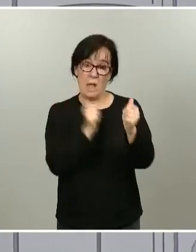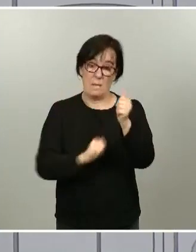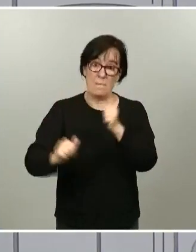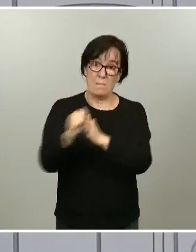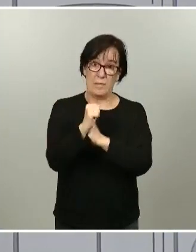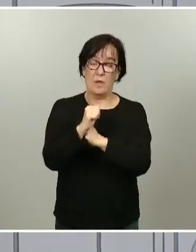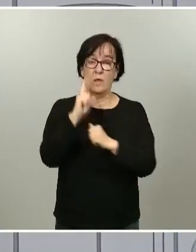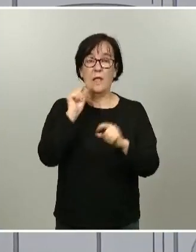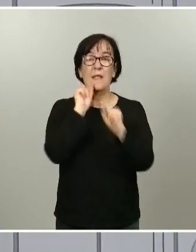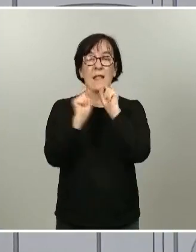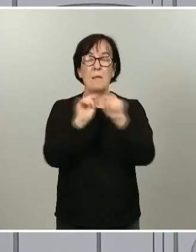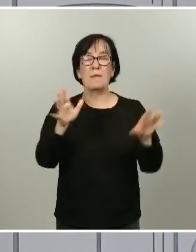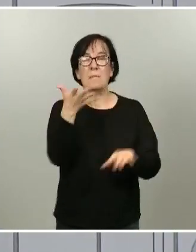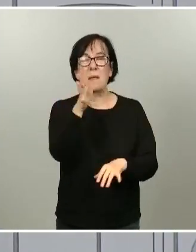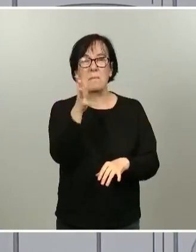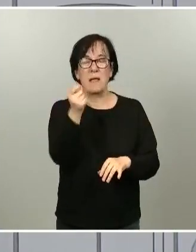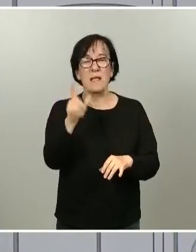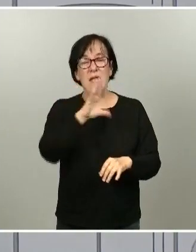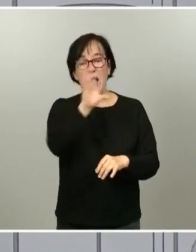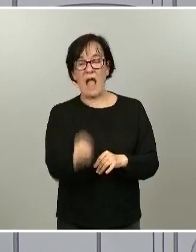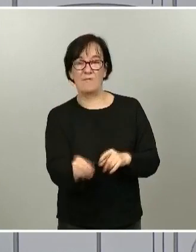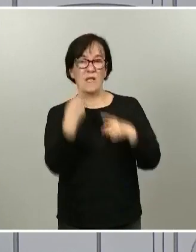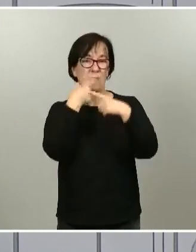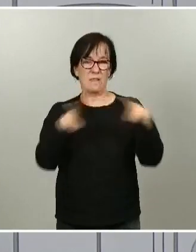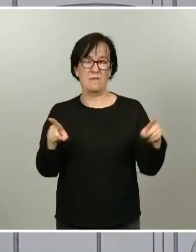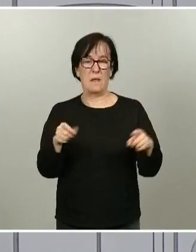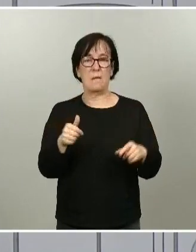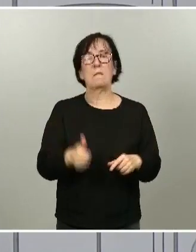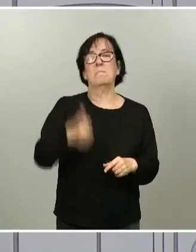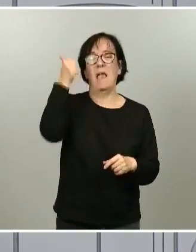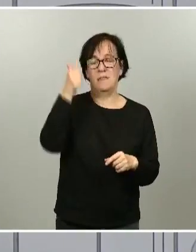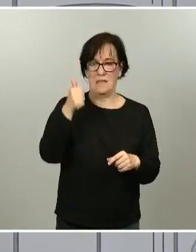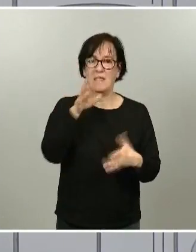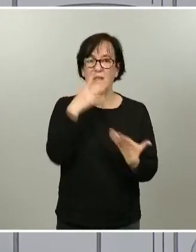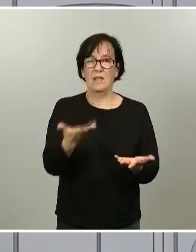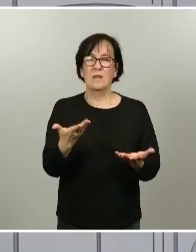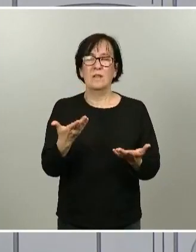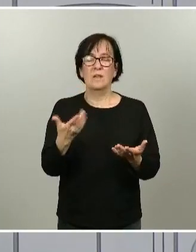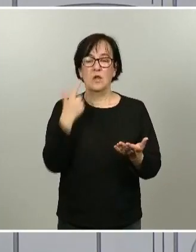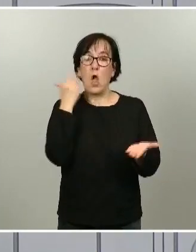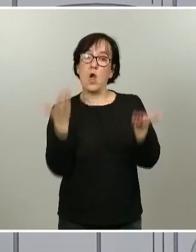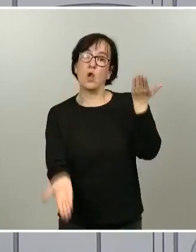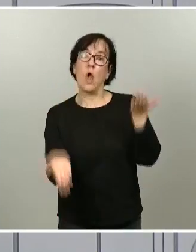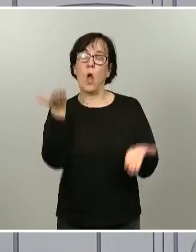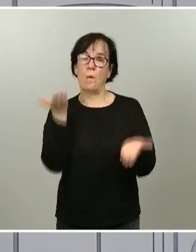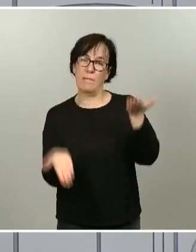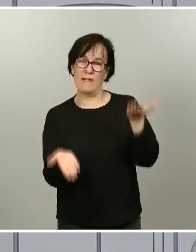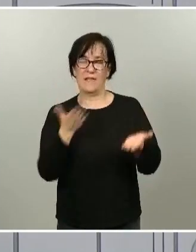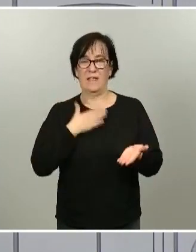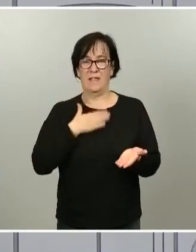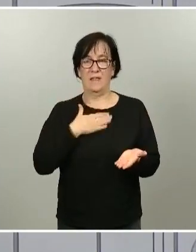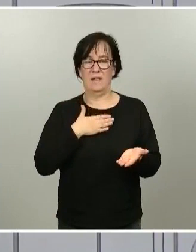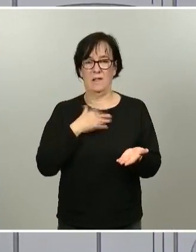epidemias similares. En África esas diferencias son mucho mayores y son mucho mayores además comparadas con lo que tenemos en